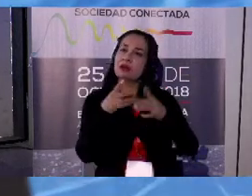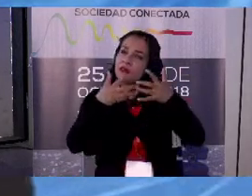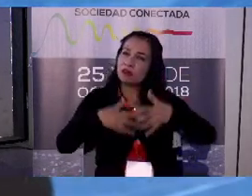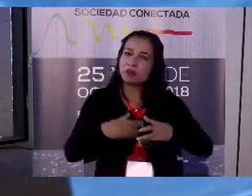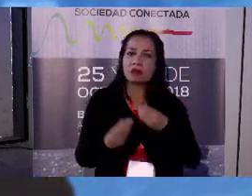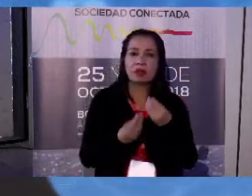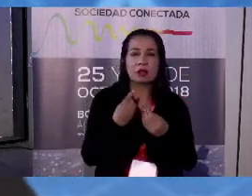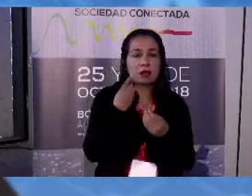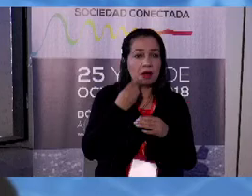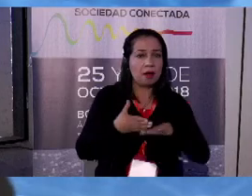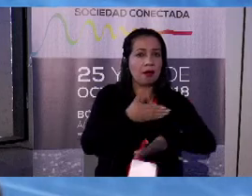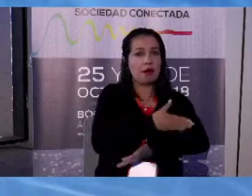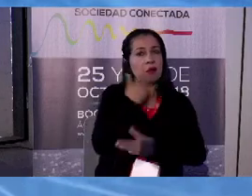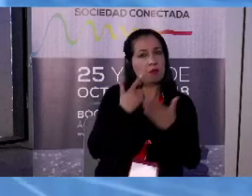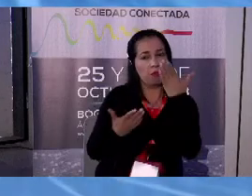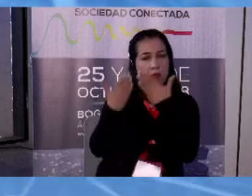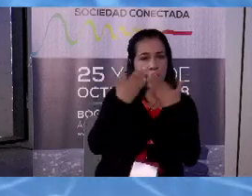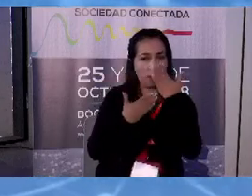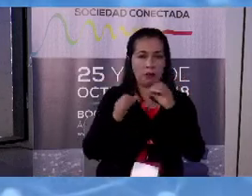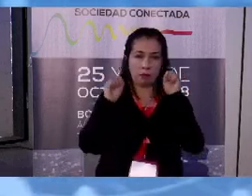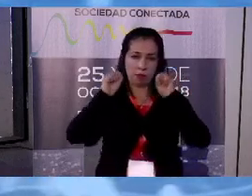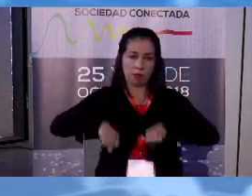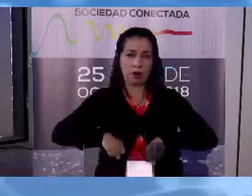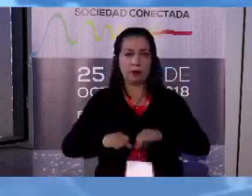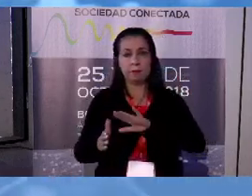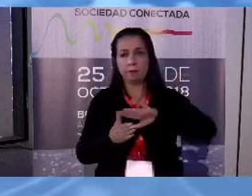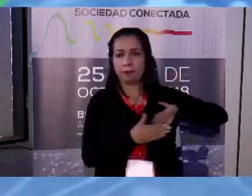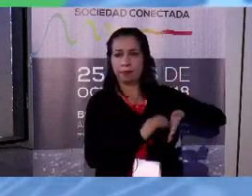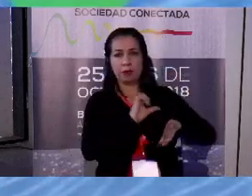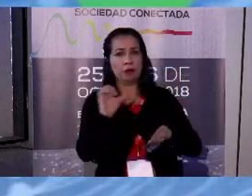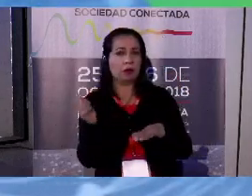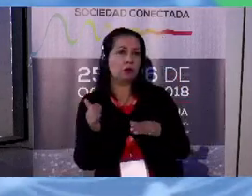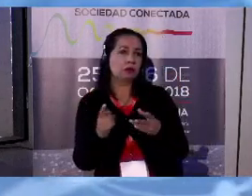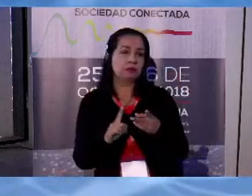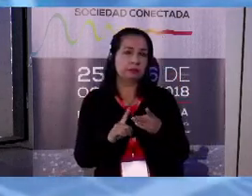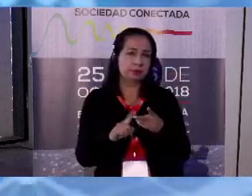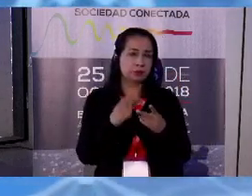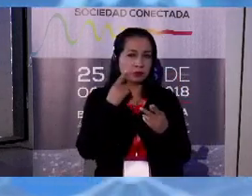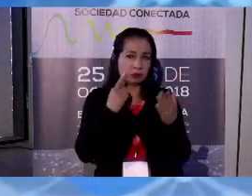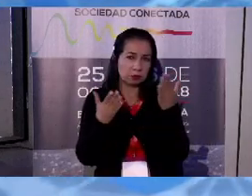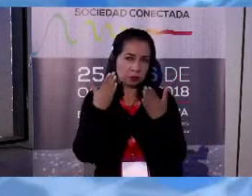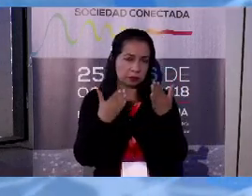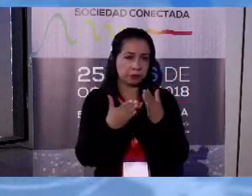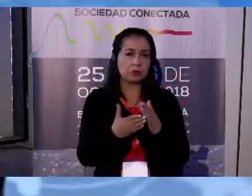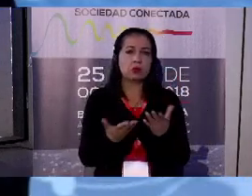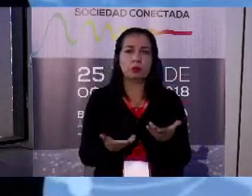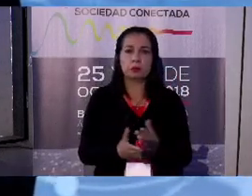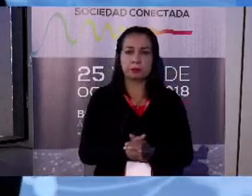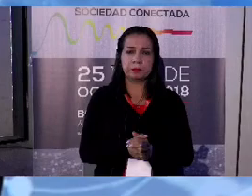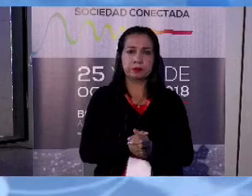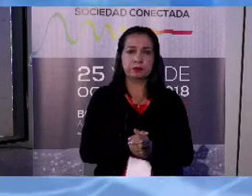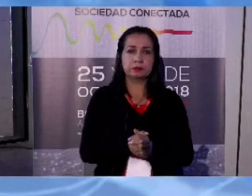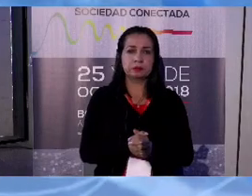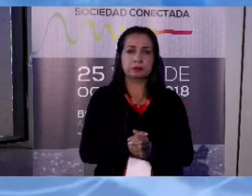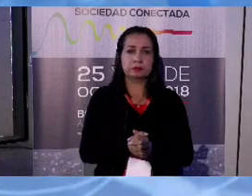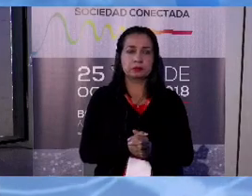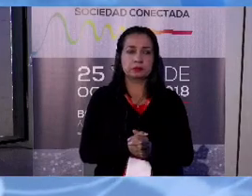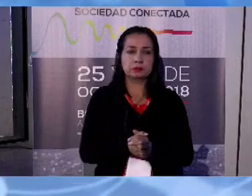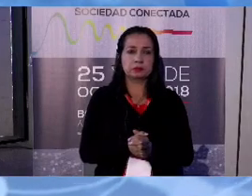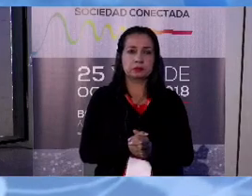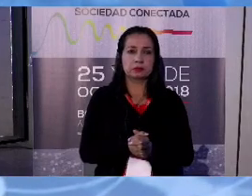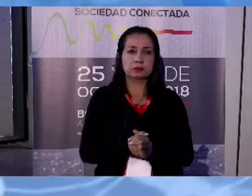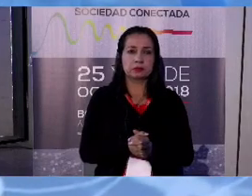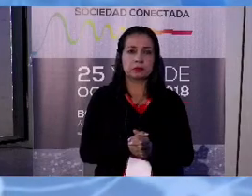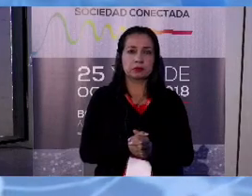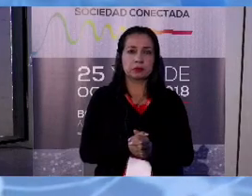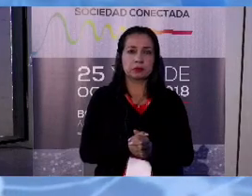hacer con simulaciones otro motivo para usar una simulación y una tercera